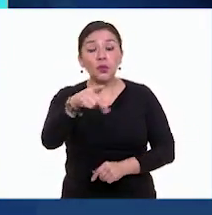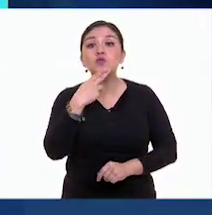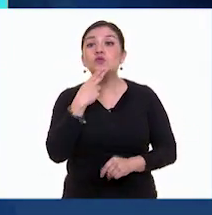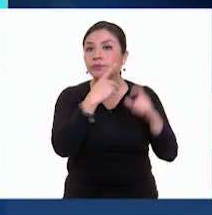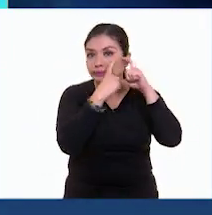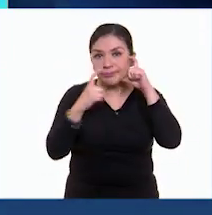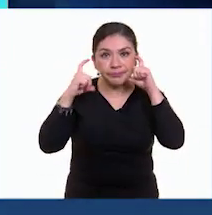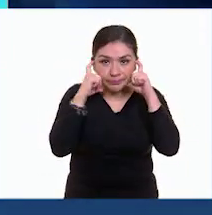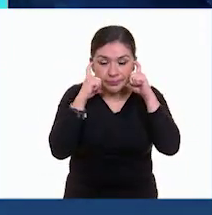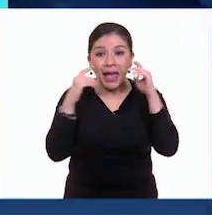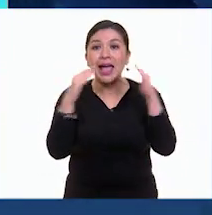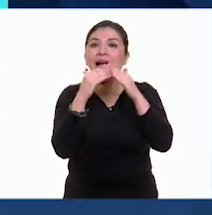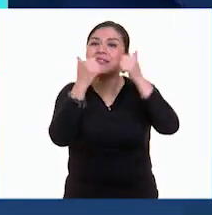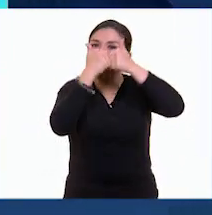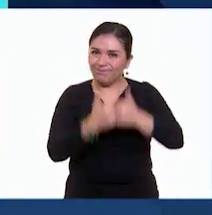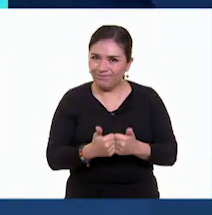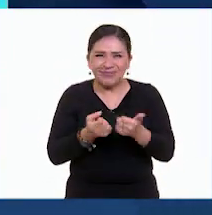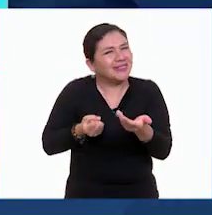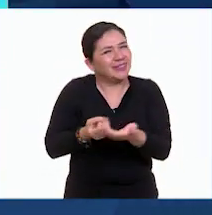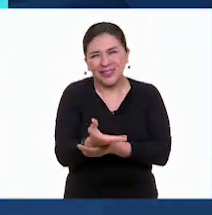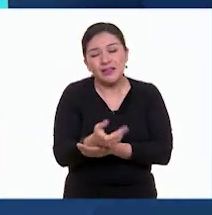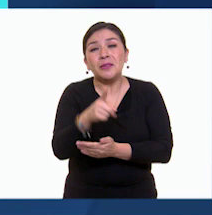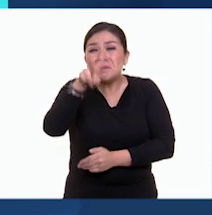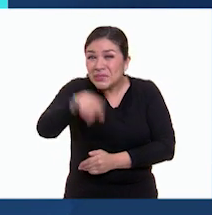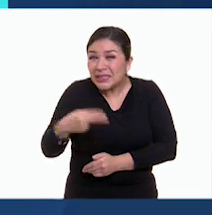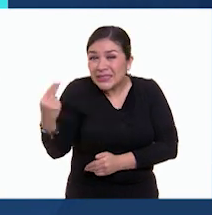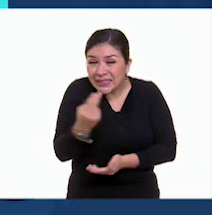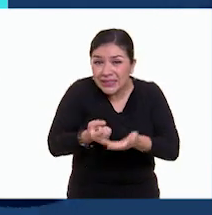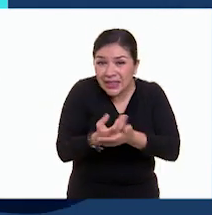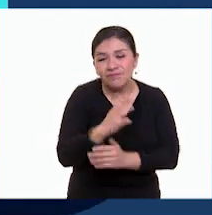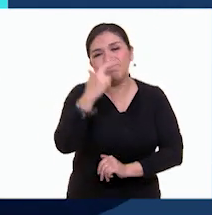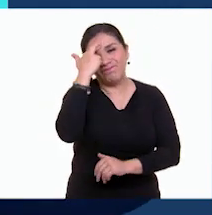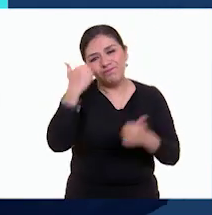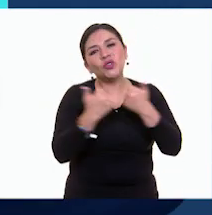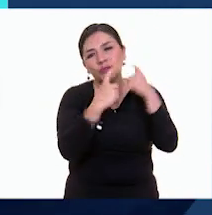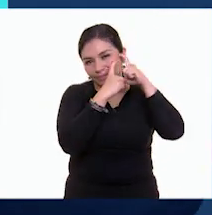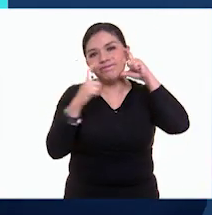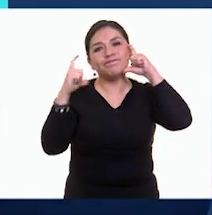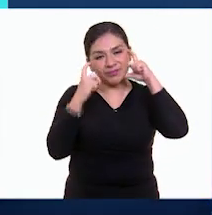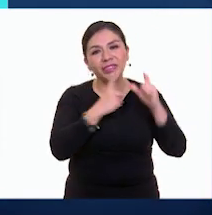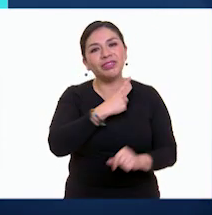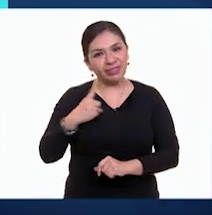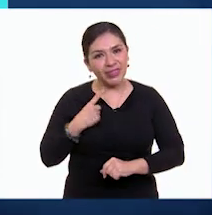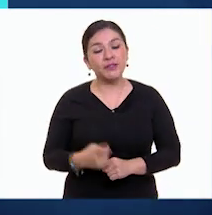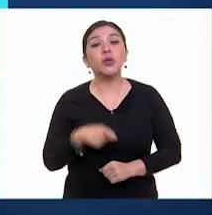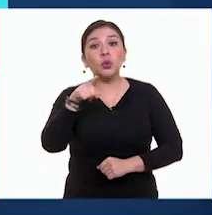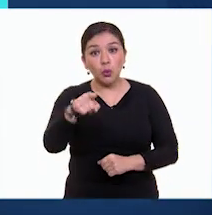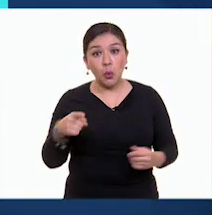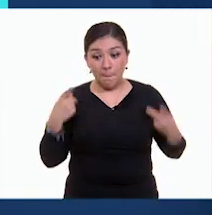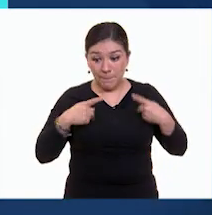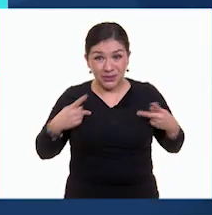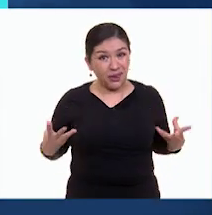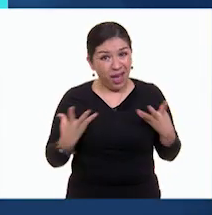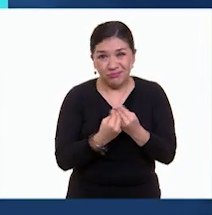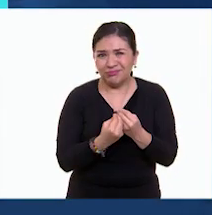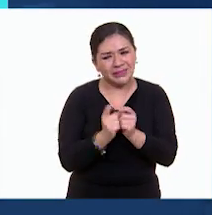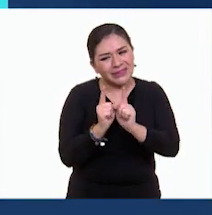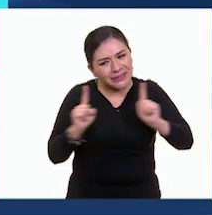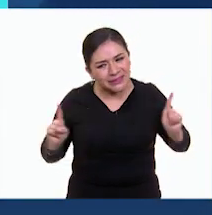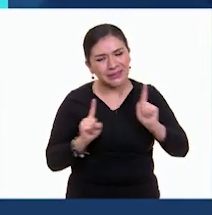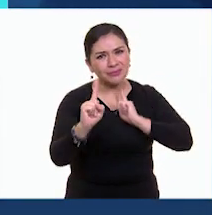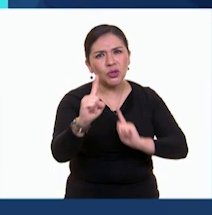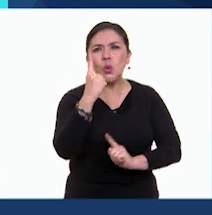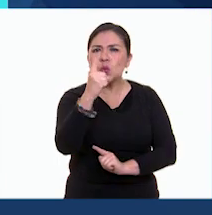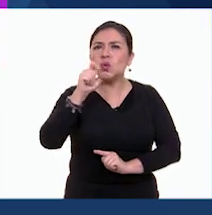Utiliza cubrebocas, no salgas de casa. Si tienes que hacerlo, recuerda que es obligatorio utilizarlo. Mantén una distancia mínima de